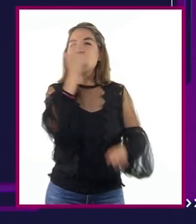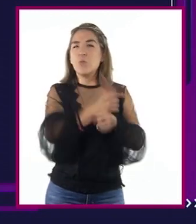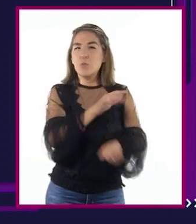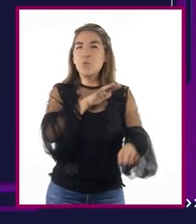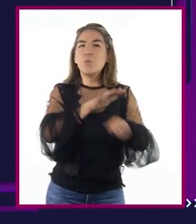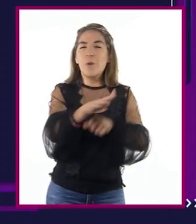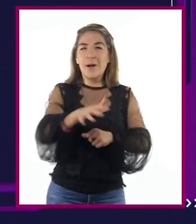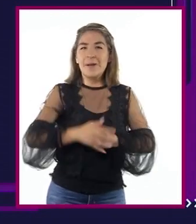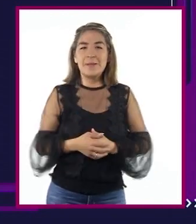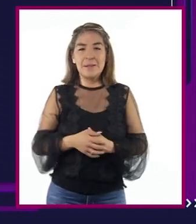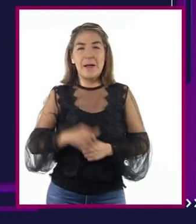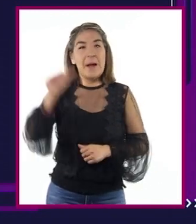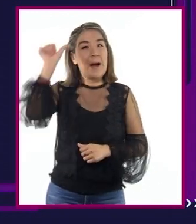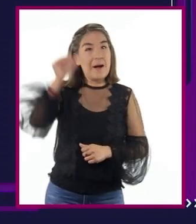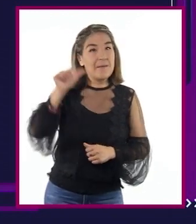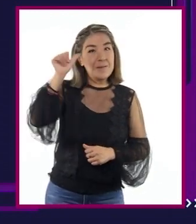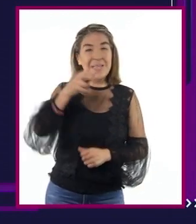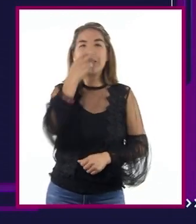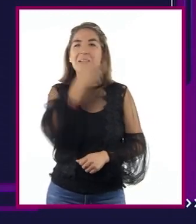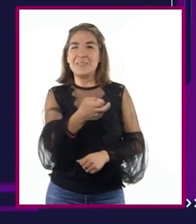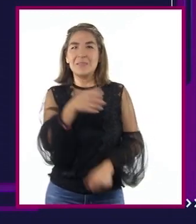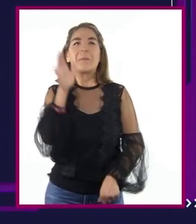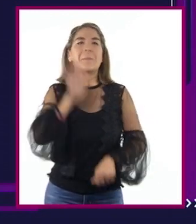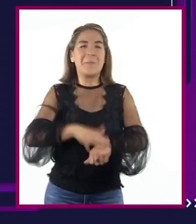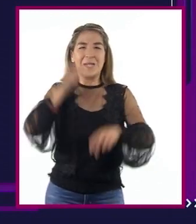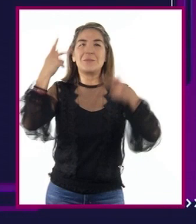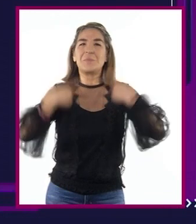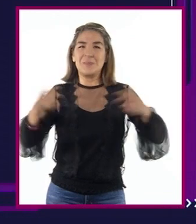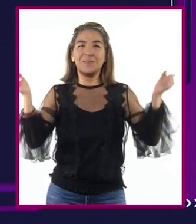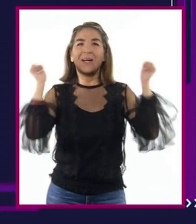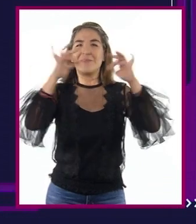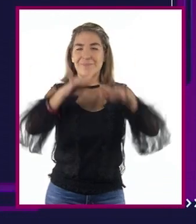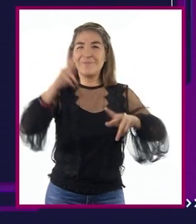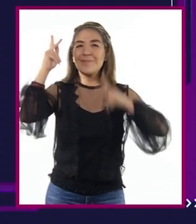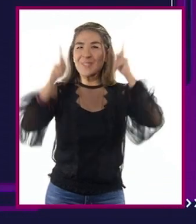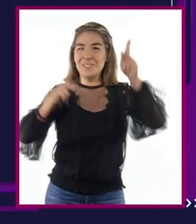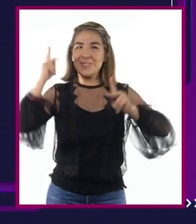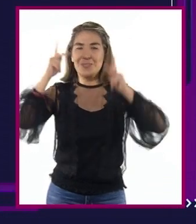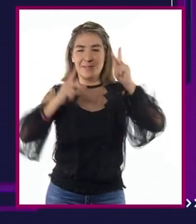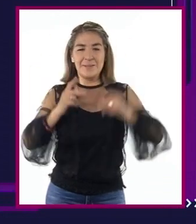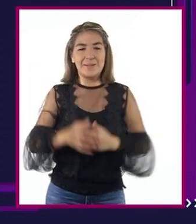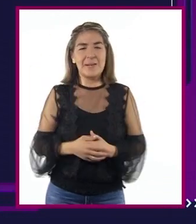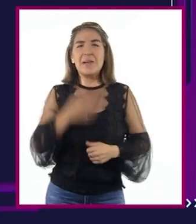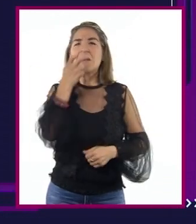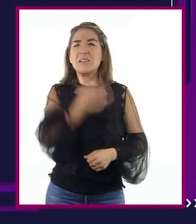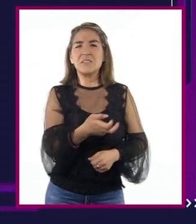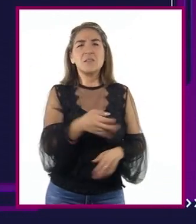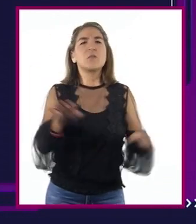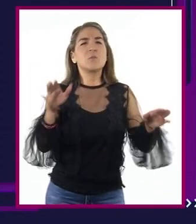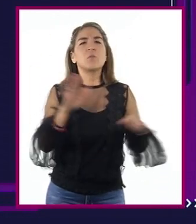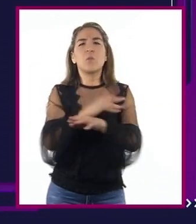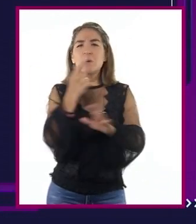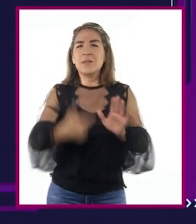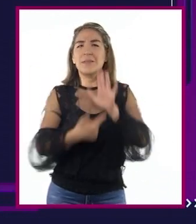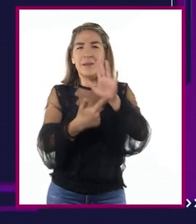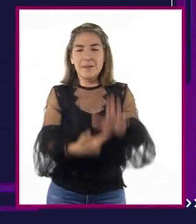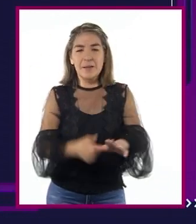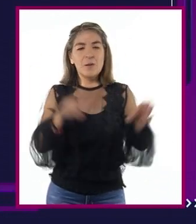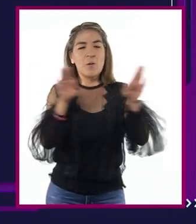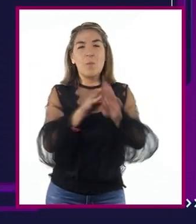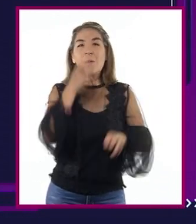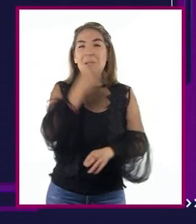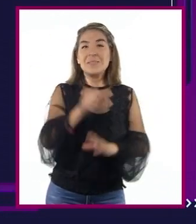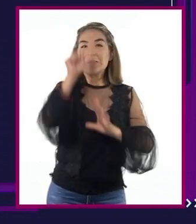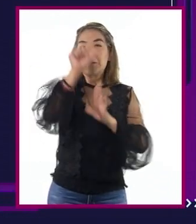que en el mes de abril se tuvo la mayor cantidad de visitantes. Esto se hace evidente al ser este